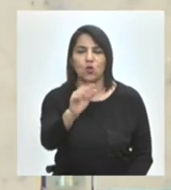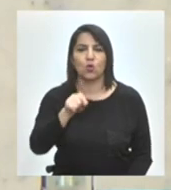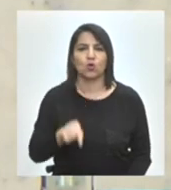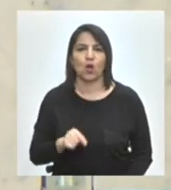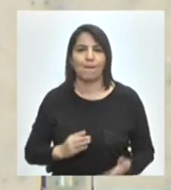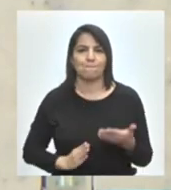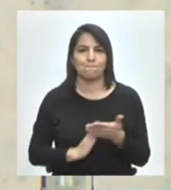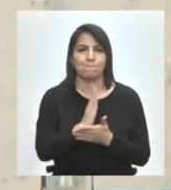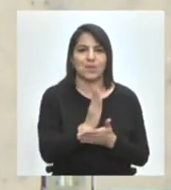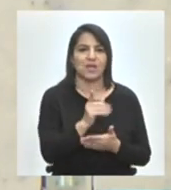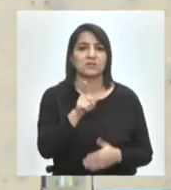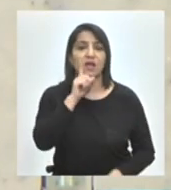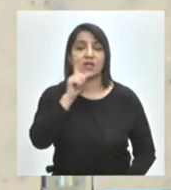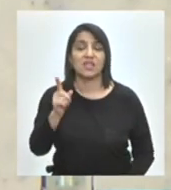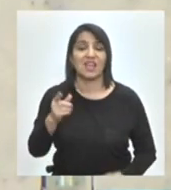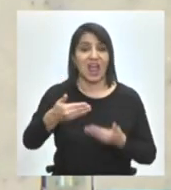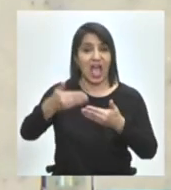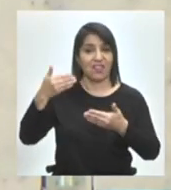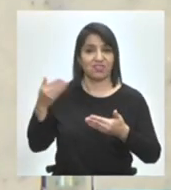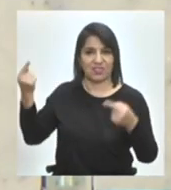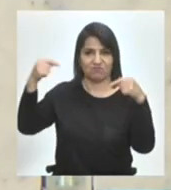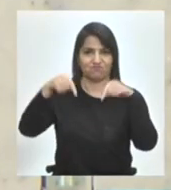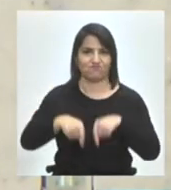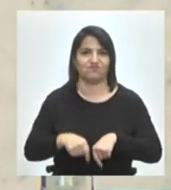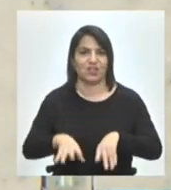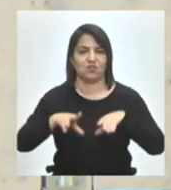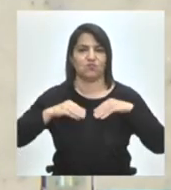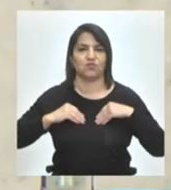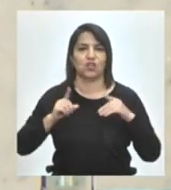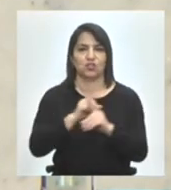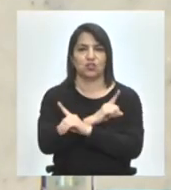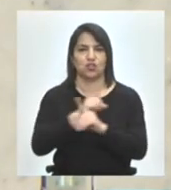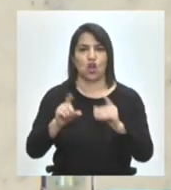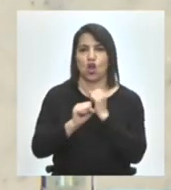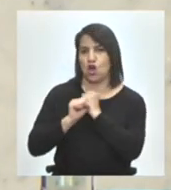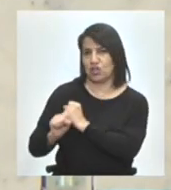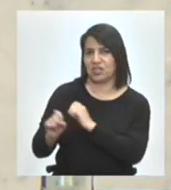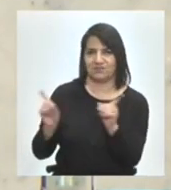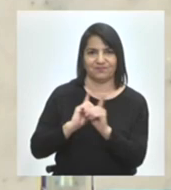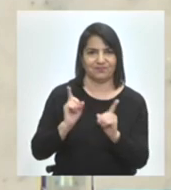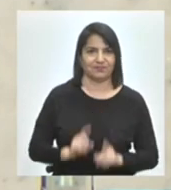la obra de quienes vinieron antes que nosotros, no en contra de ella.